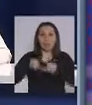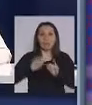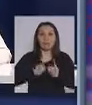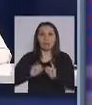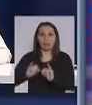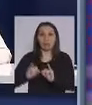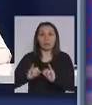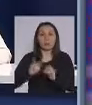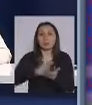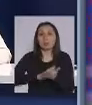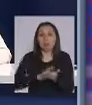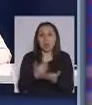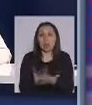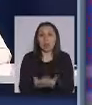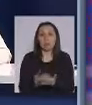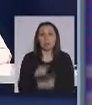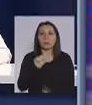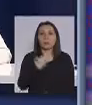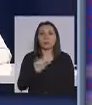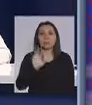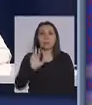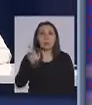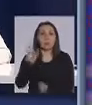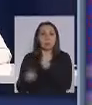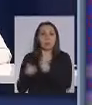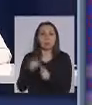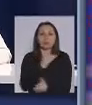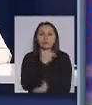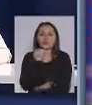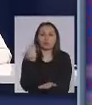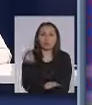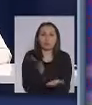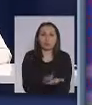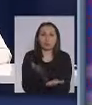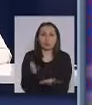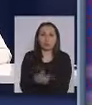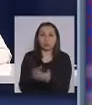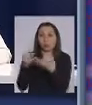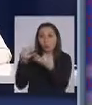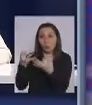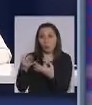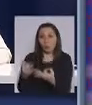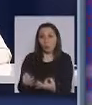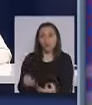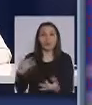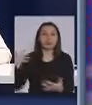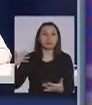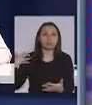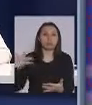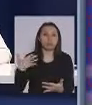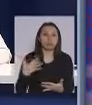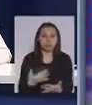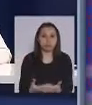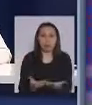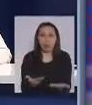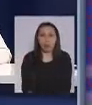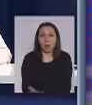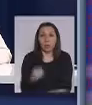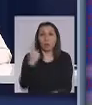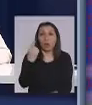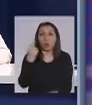Estadísticas e Información de Salud, 69 personas fallecidas, con lo cual la cifra total de fallecidos hasta el momento